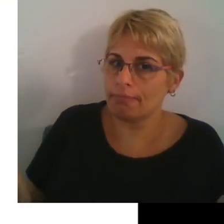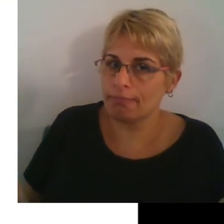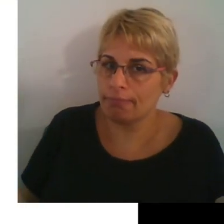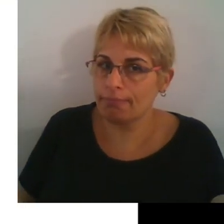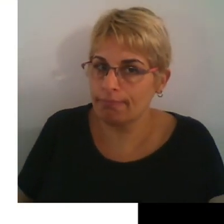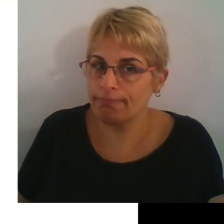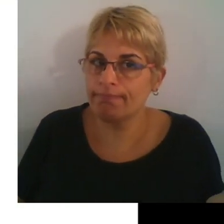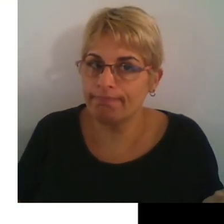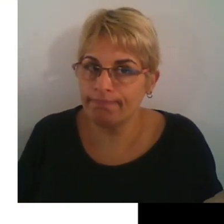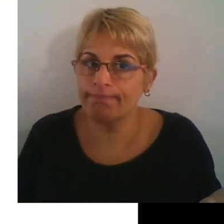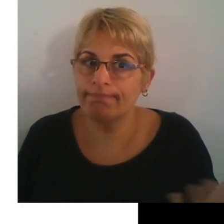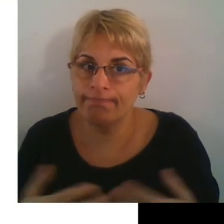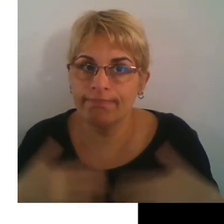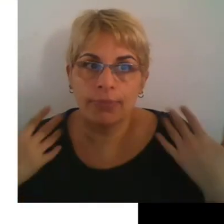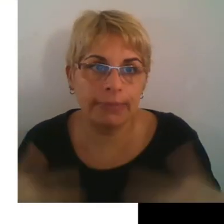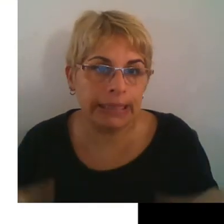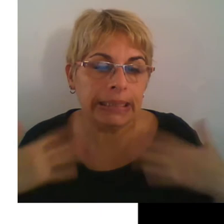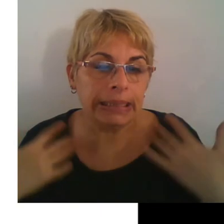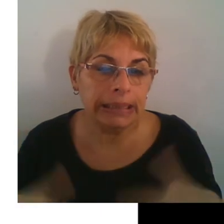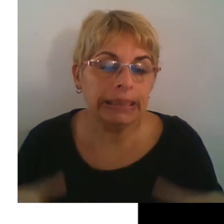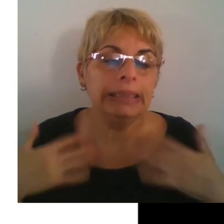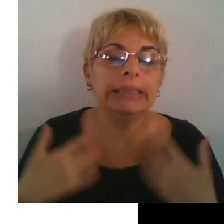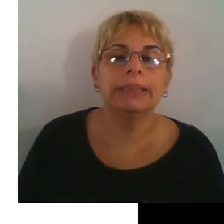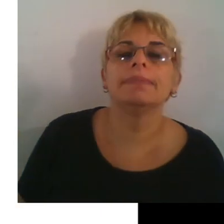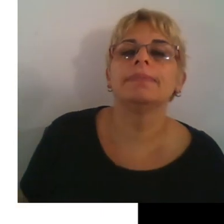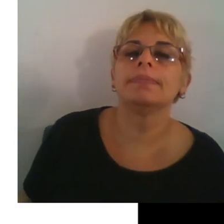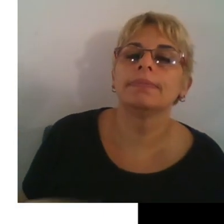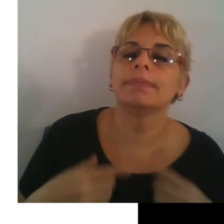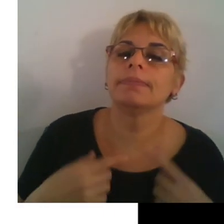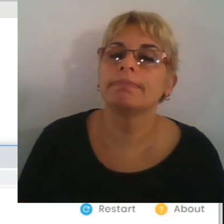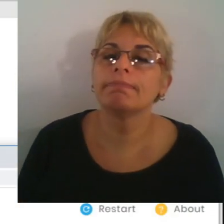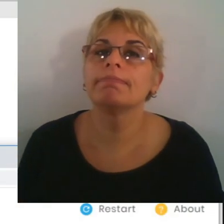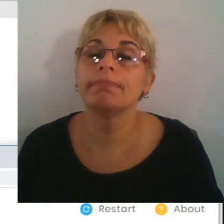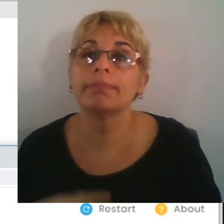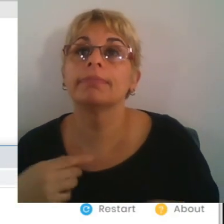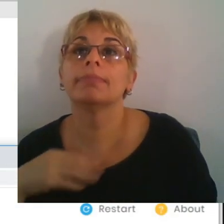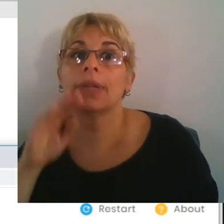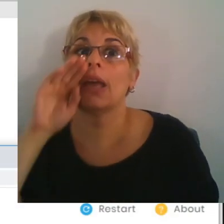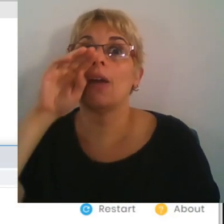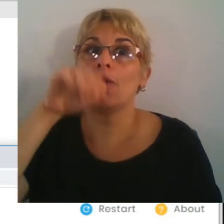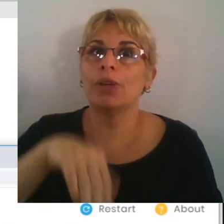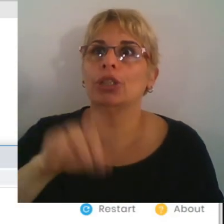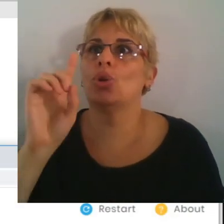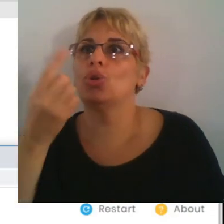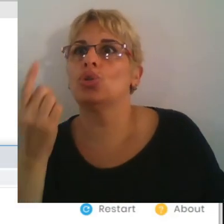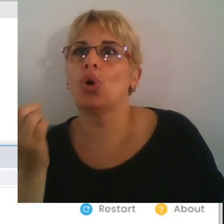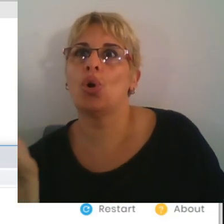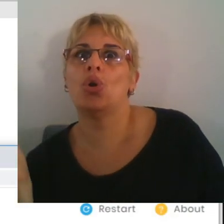de tamaño muy gigante, solo